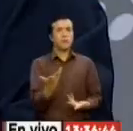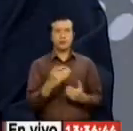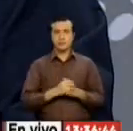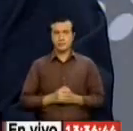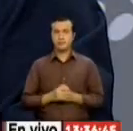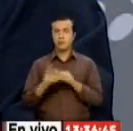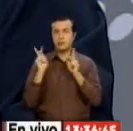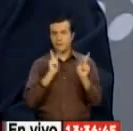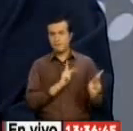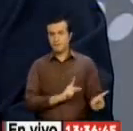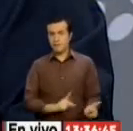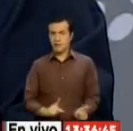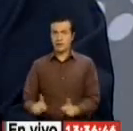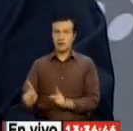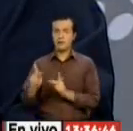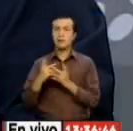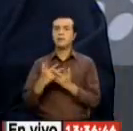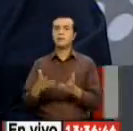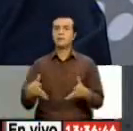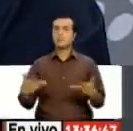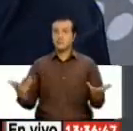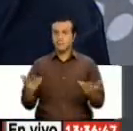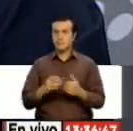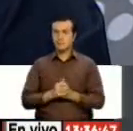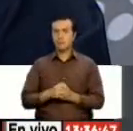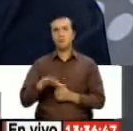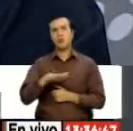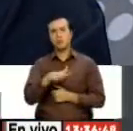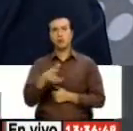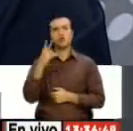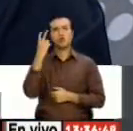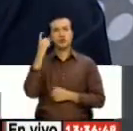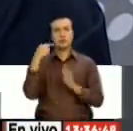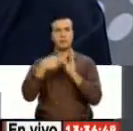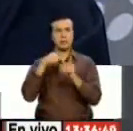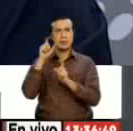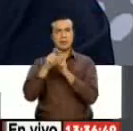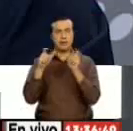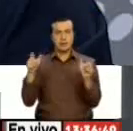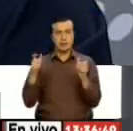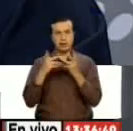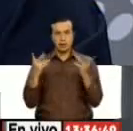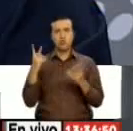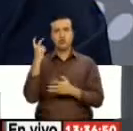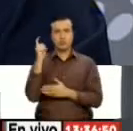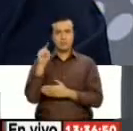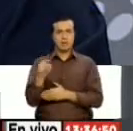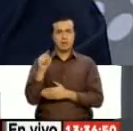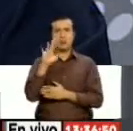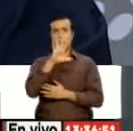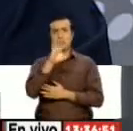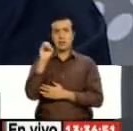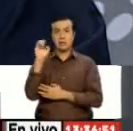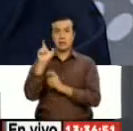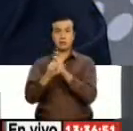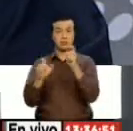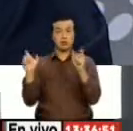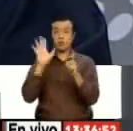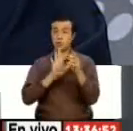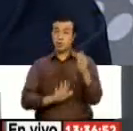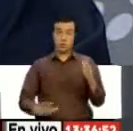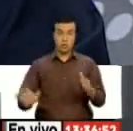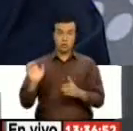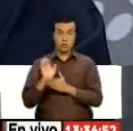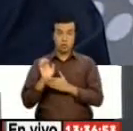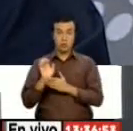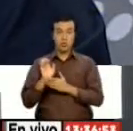El plan se estructura desde una base de cerca de 12.000 personas, 12.500 personas aproximadamente a nivel nacional,